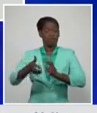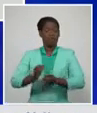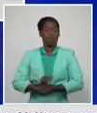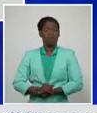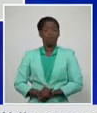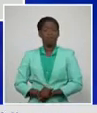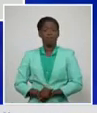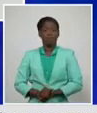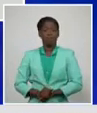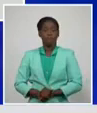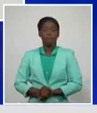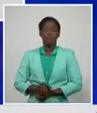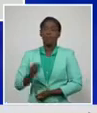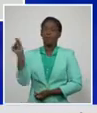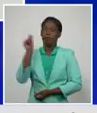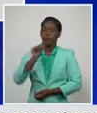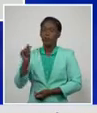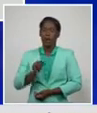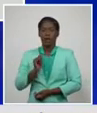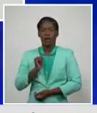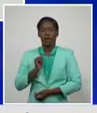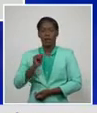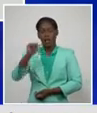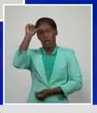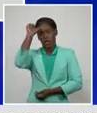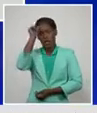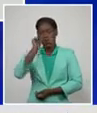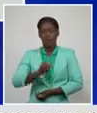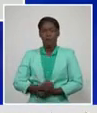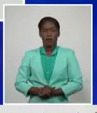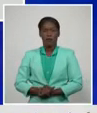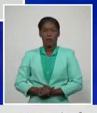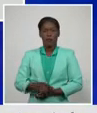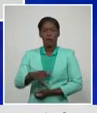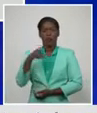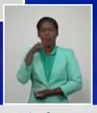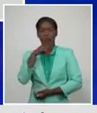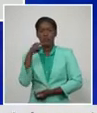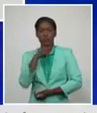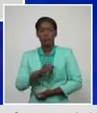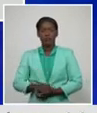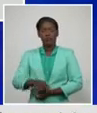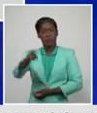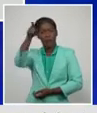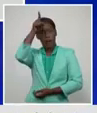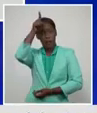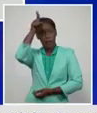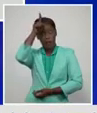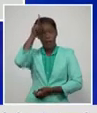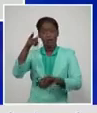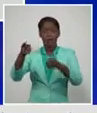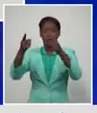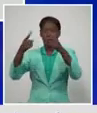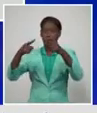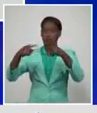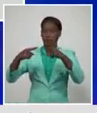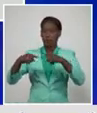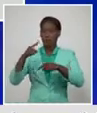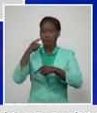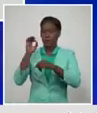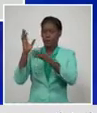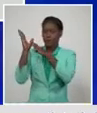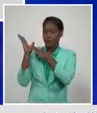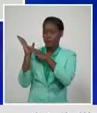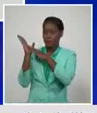Después Italia, India, Ucrania, Rusia y Alemania como los países que aportan los